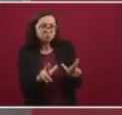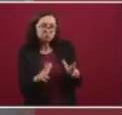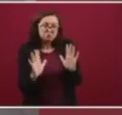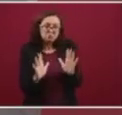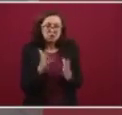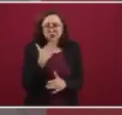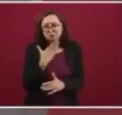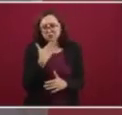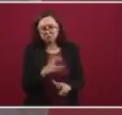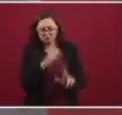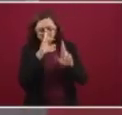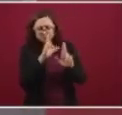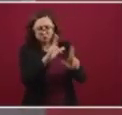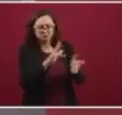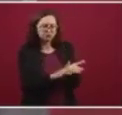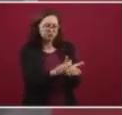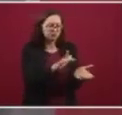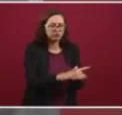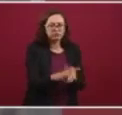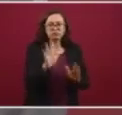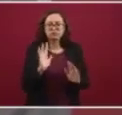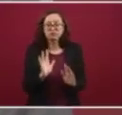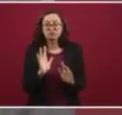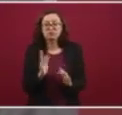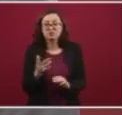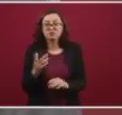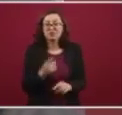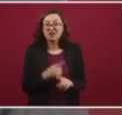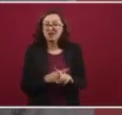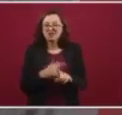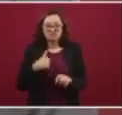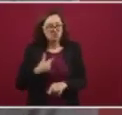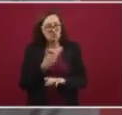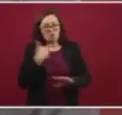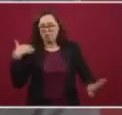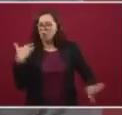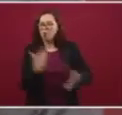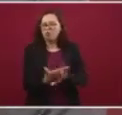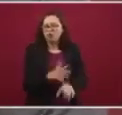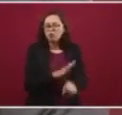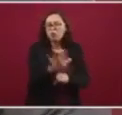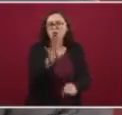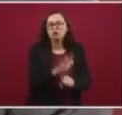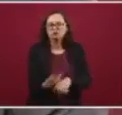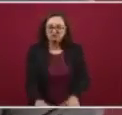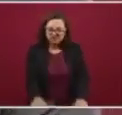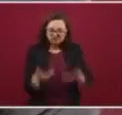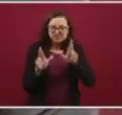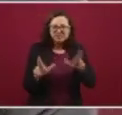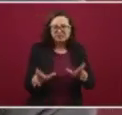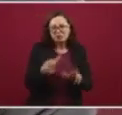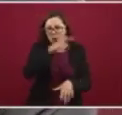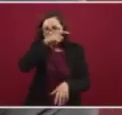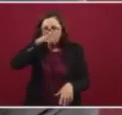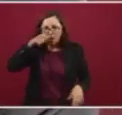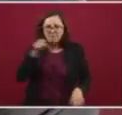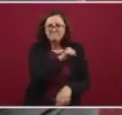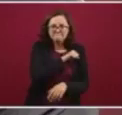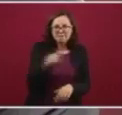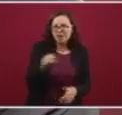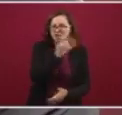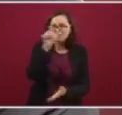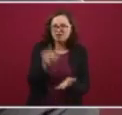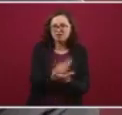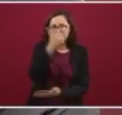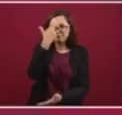apoyo. Yo estoy en contra de la riqueza mala vida, pero observé de que uno de los dirigentes, ¿sí?,